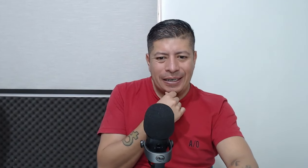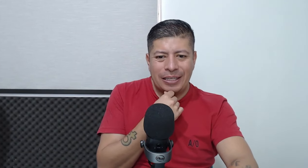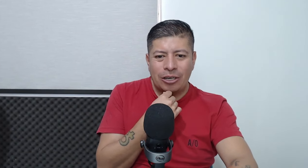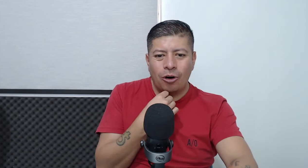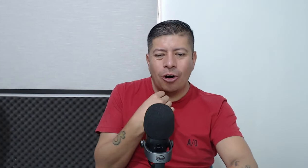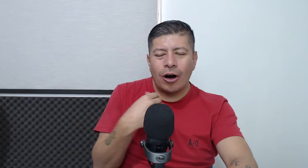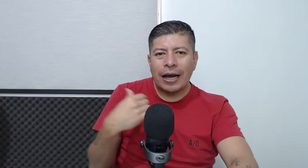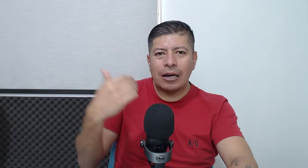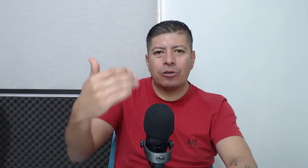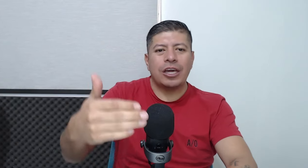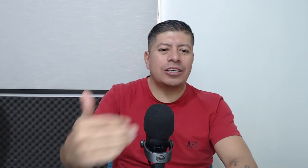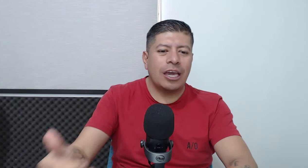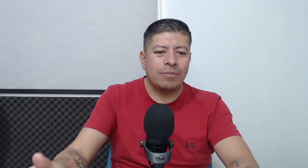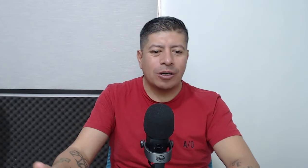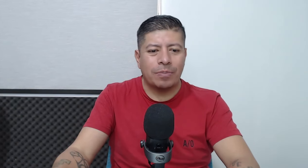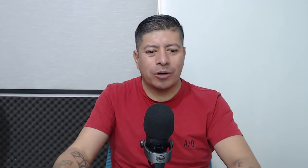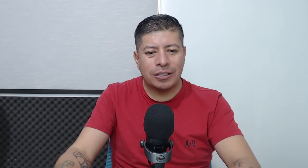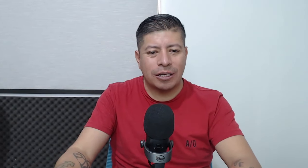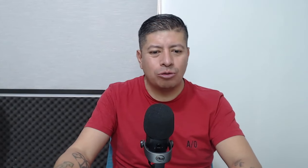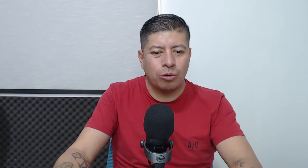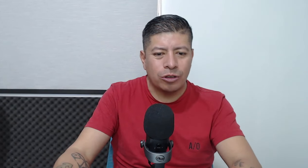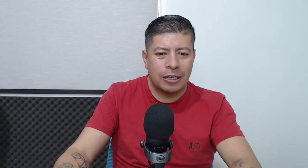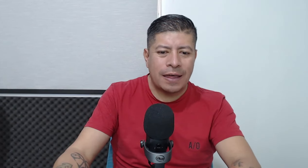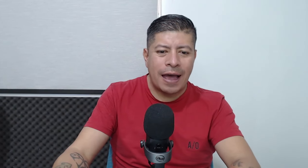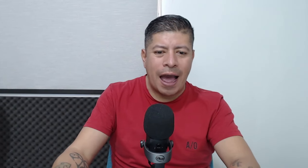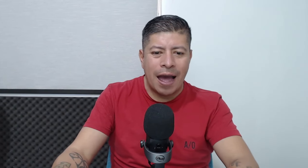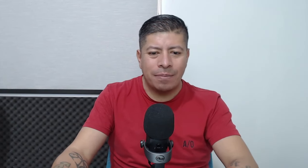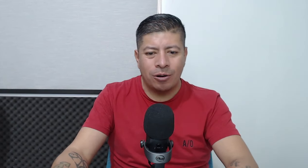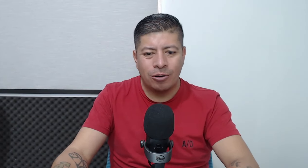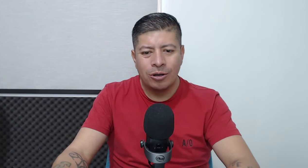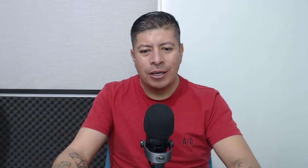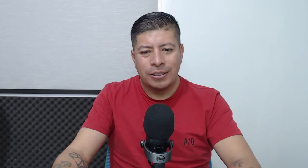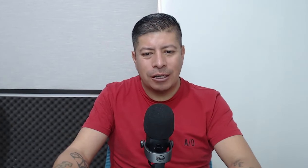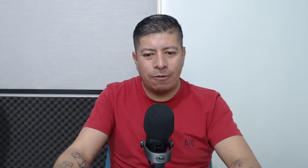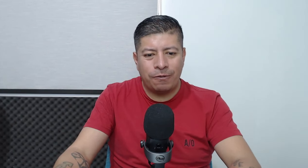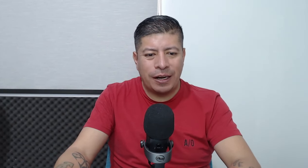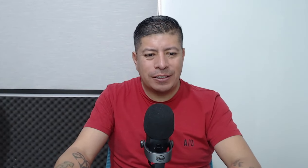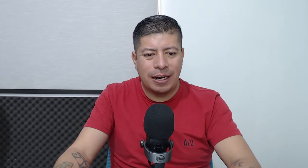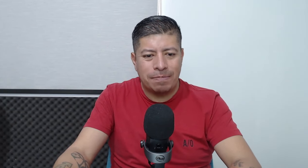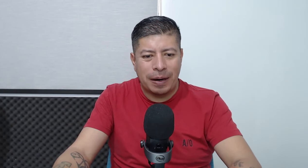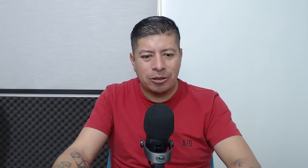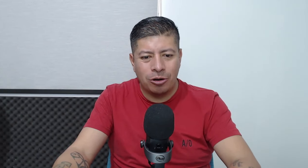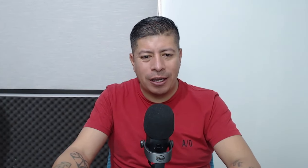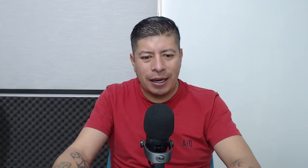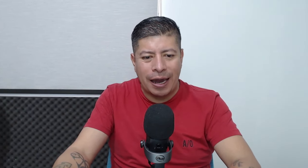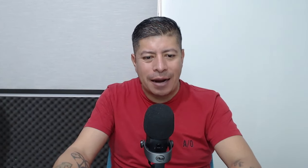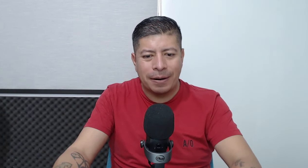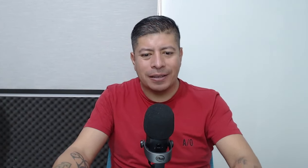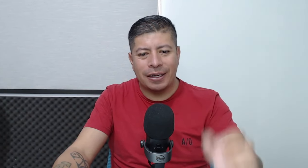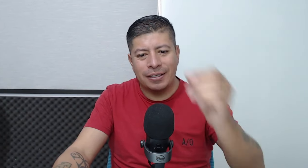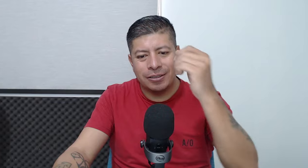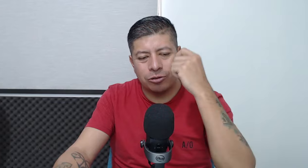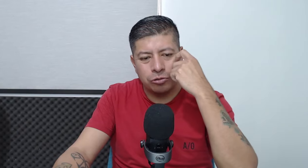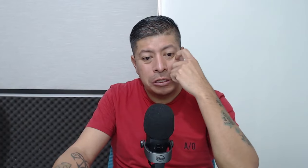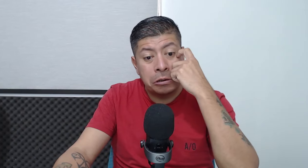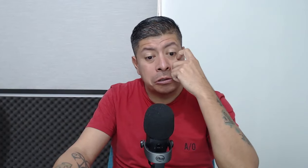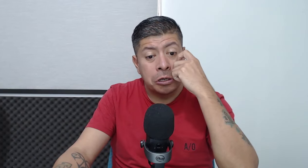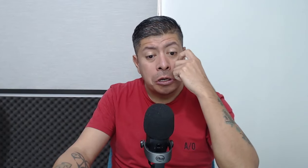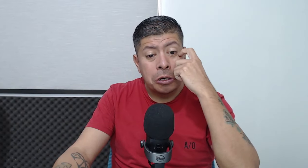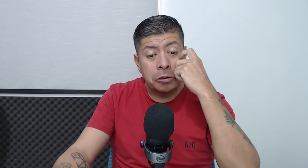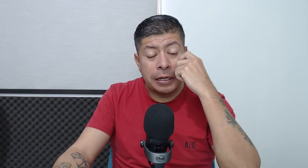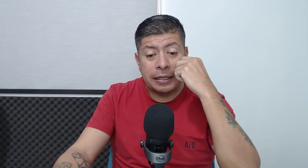y criticó a Claudia shon que porque está subordinada a amlo esta conferencia la impartió en Harvard en Estados